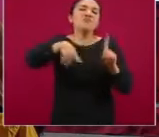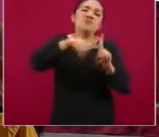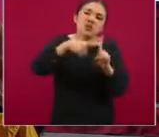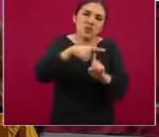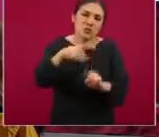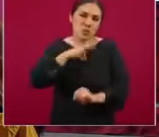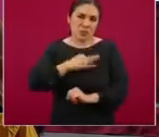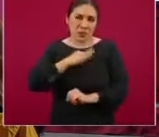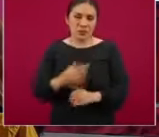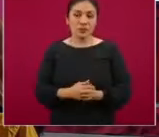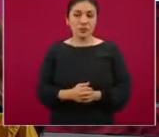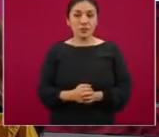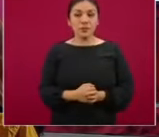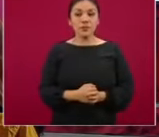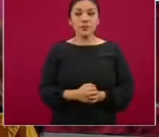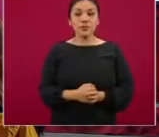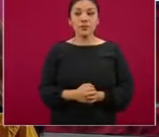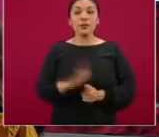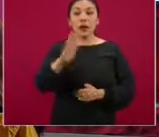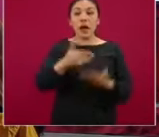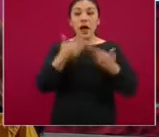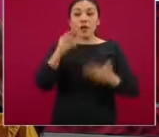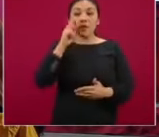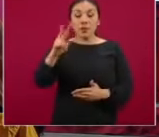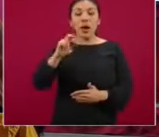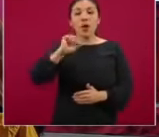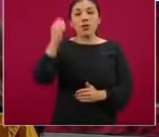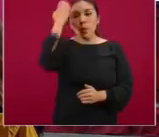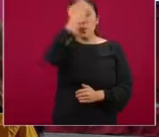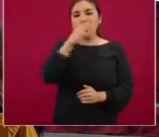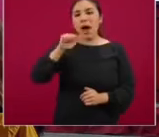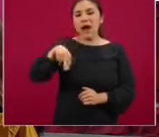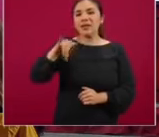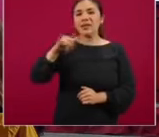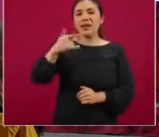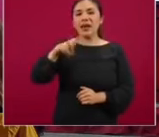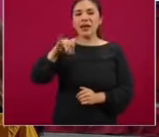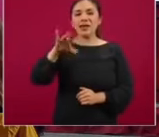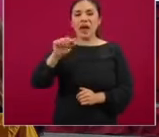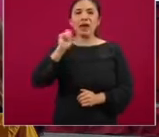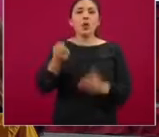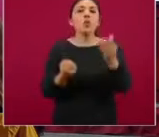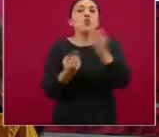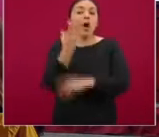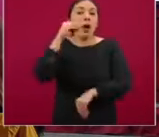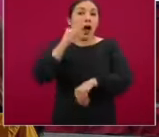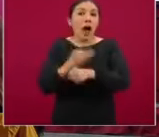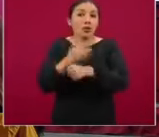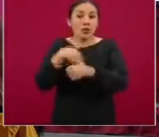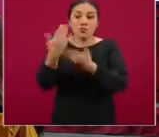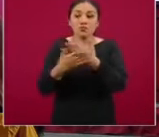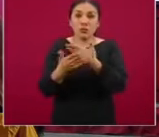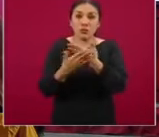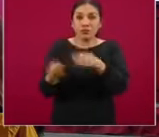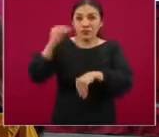presencia del virus. Vemos ahora la prueba antigénica, que es precisamente la nueva prueba que está